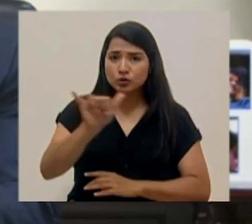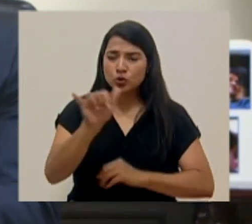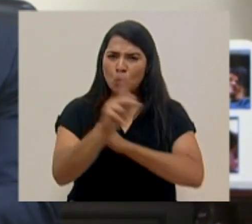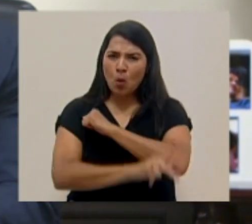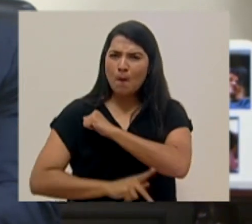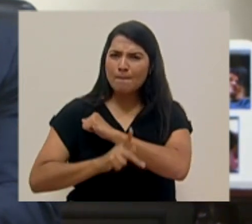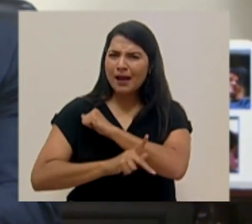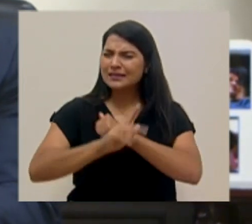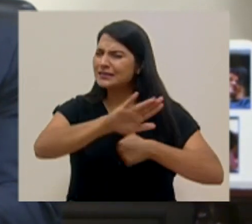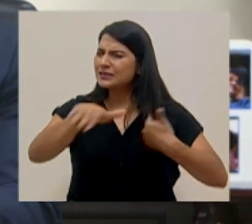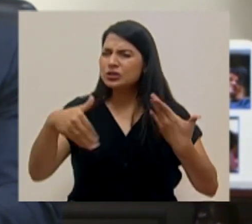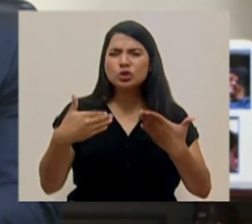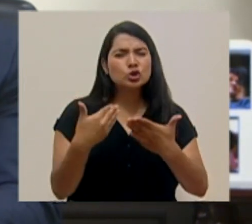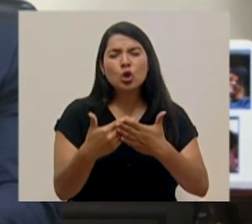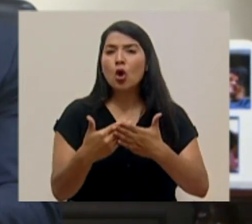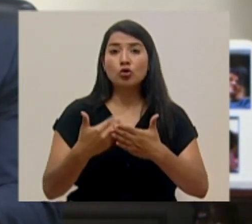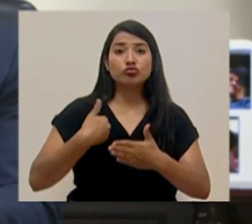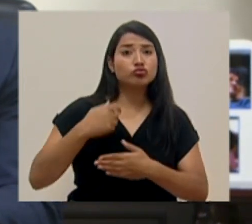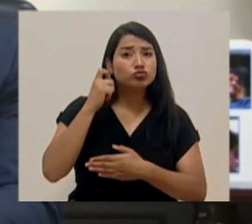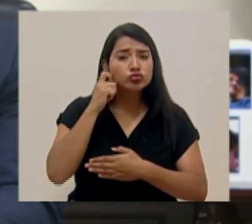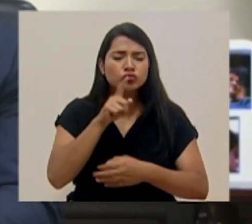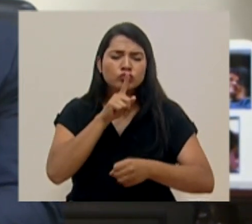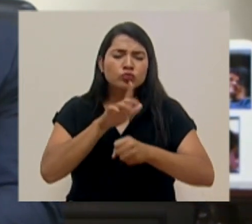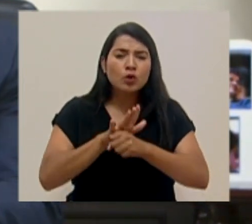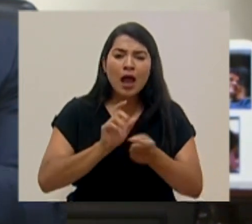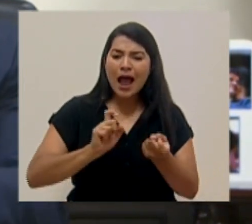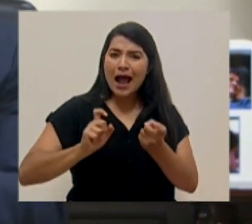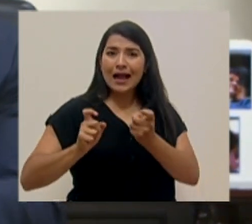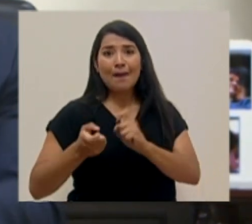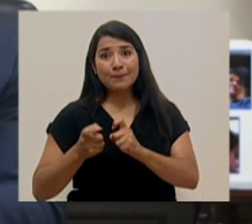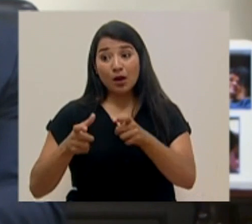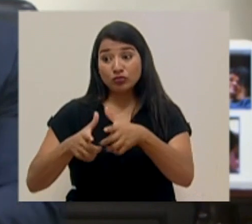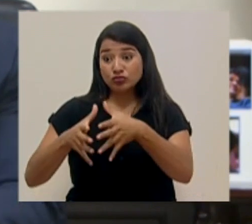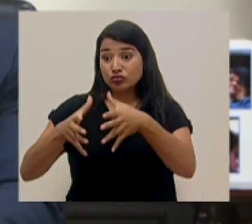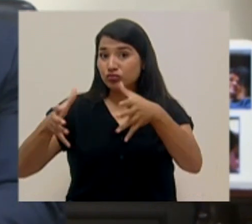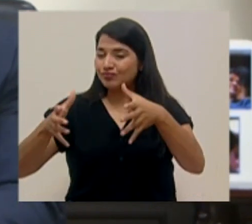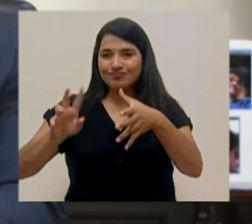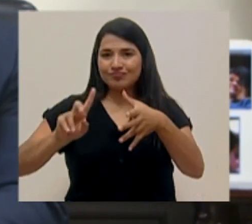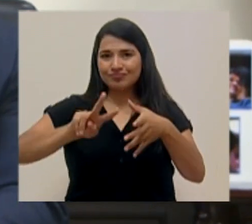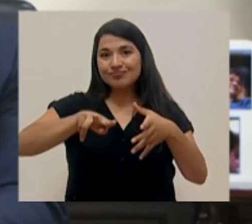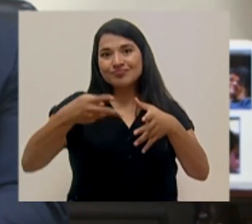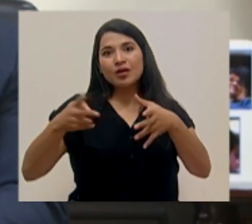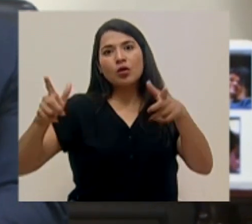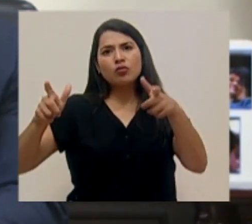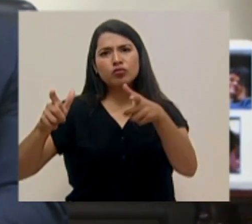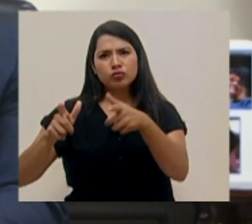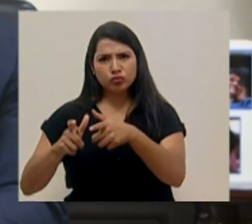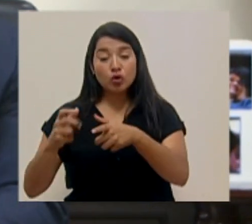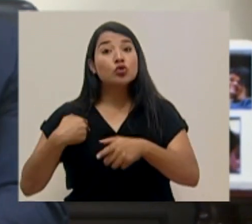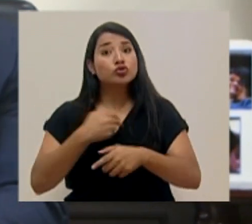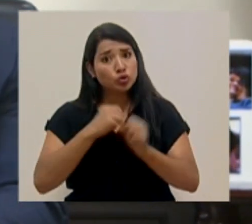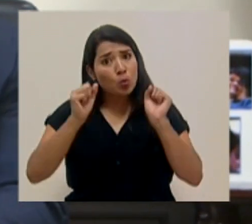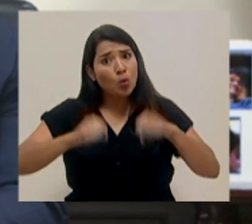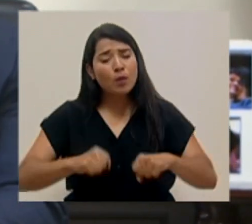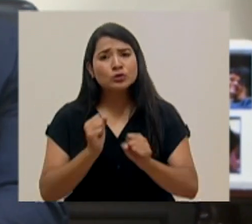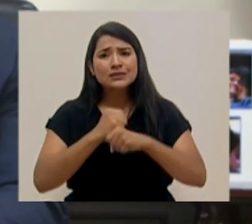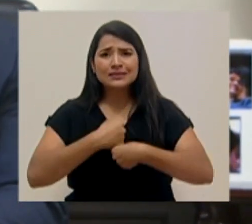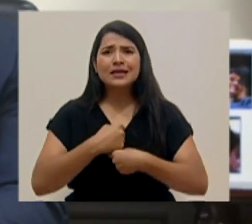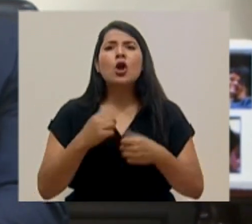todos, comprometernos a cambiar la tendencia de la pandemia. Y lo podemos hacer una persona a la